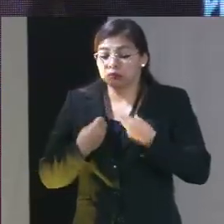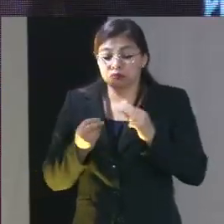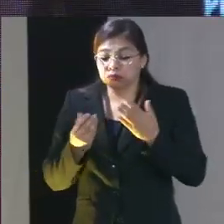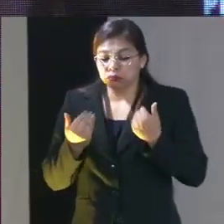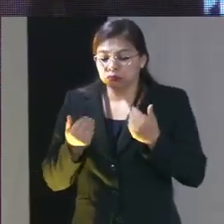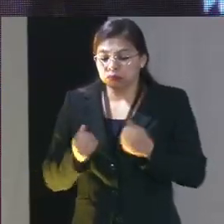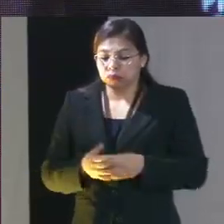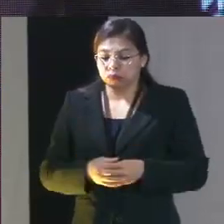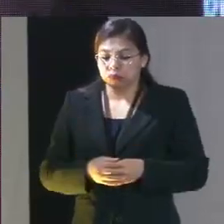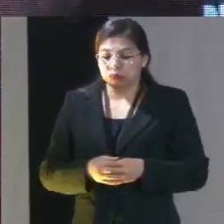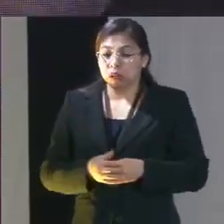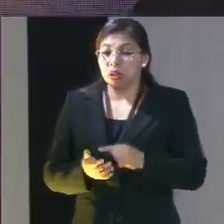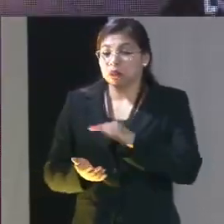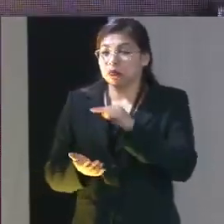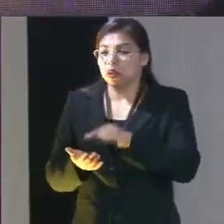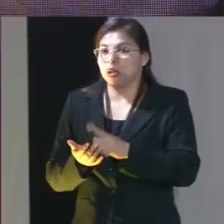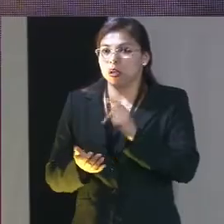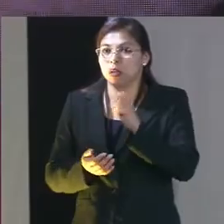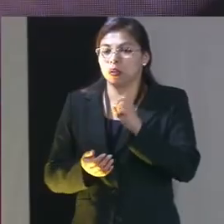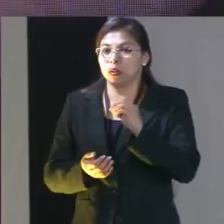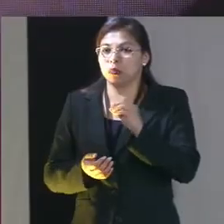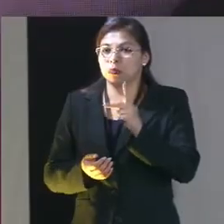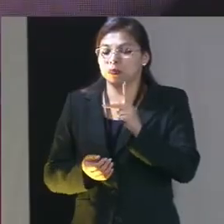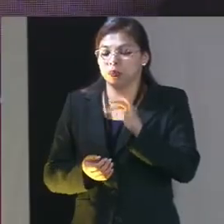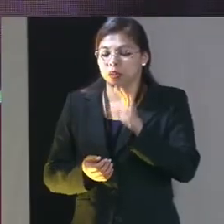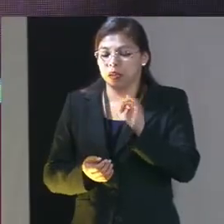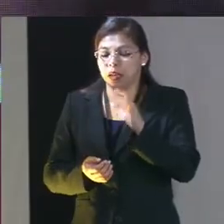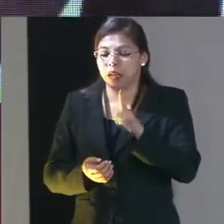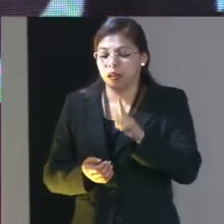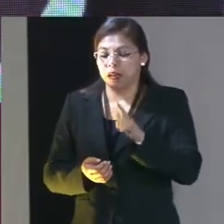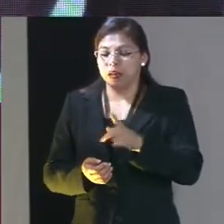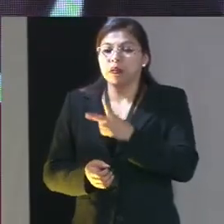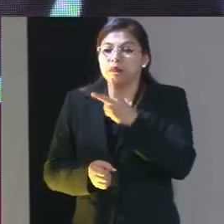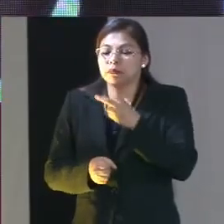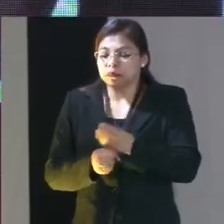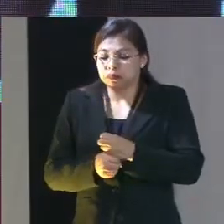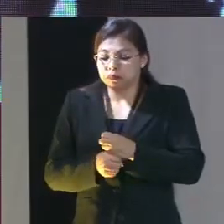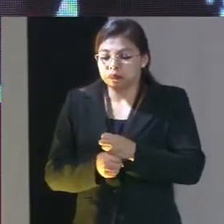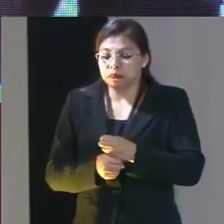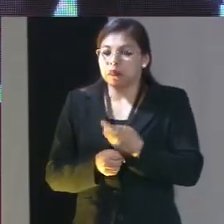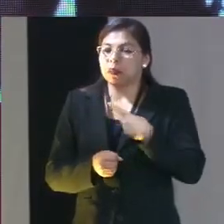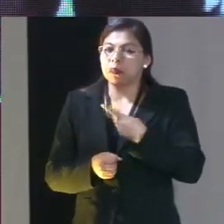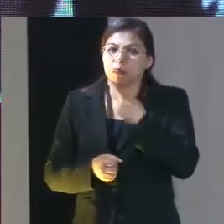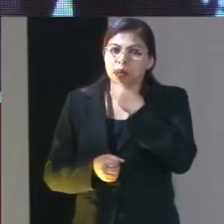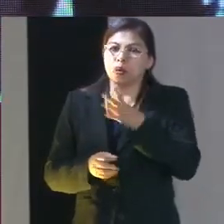hay zona tropical. Bien, la segunda. Me